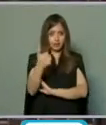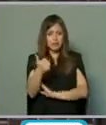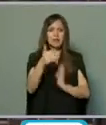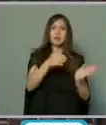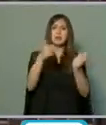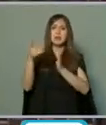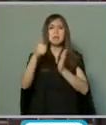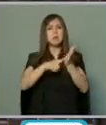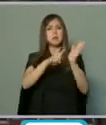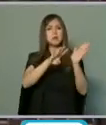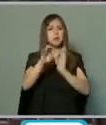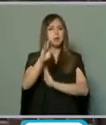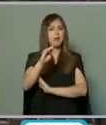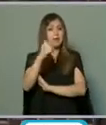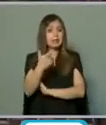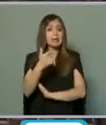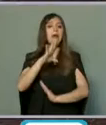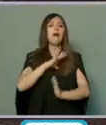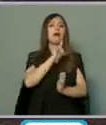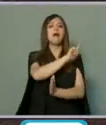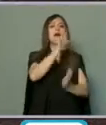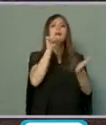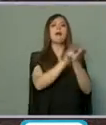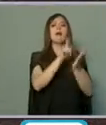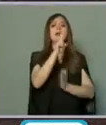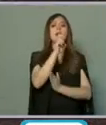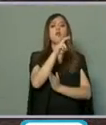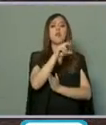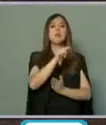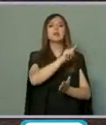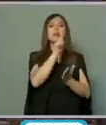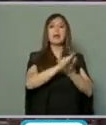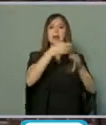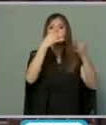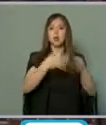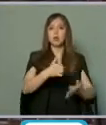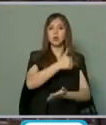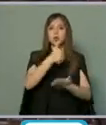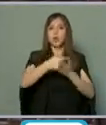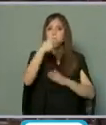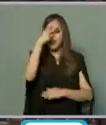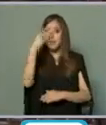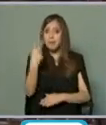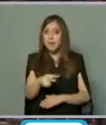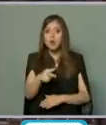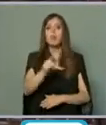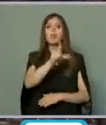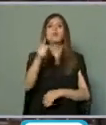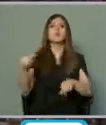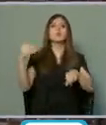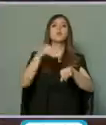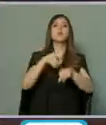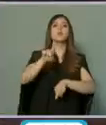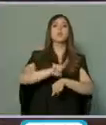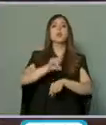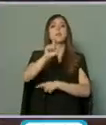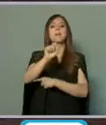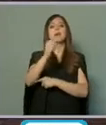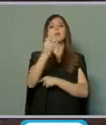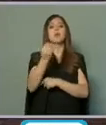1996-1997 empiezan a haber reformas a la legislación de la ciudad, a la ley de la ciudad. Se logra instaurar el 29 de enero